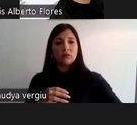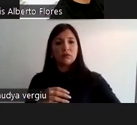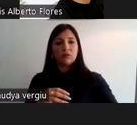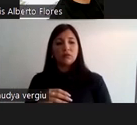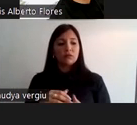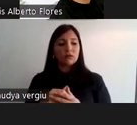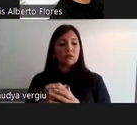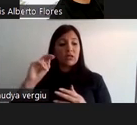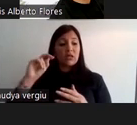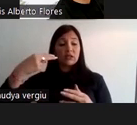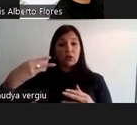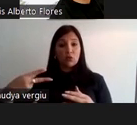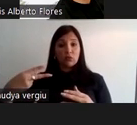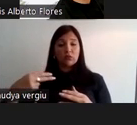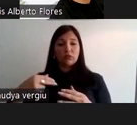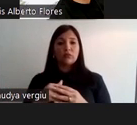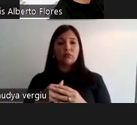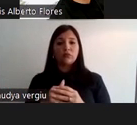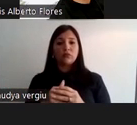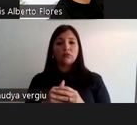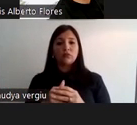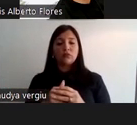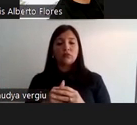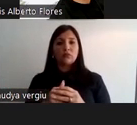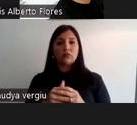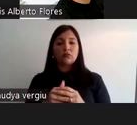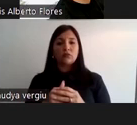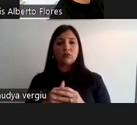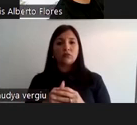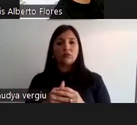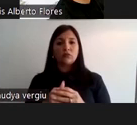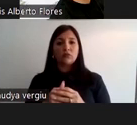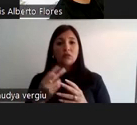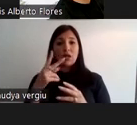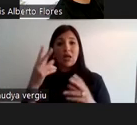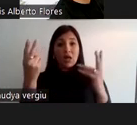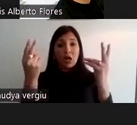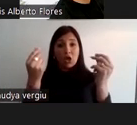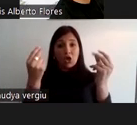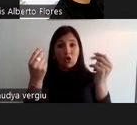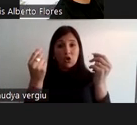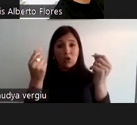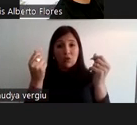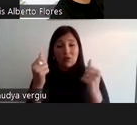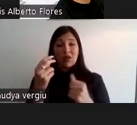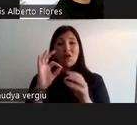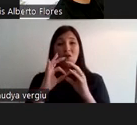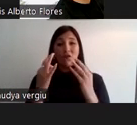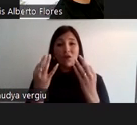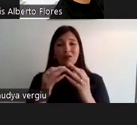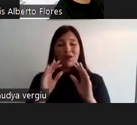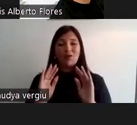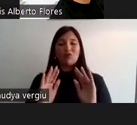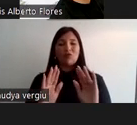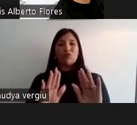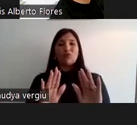en segundo punto y es que como hemos visto en las presentaciones la economía familiar ha sido uno de los aspectos que más ha frenado